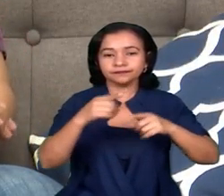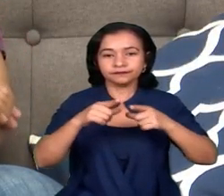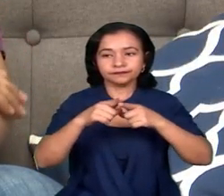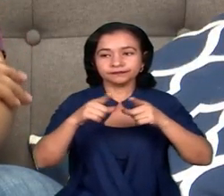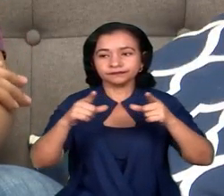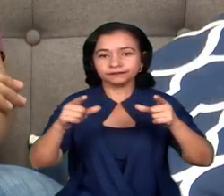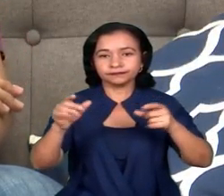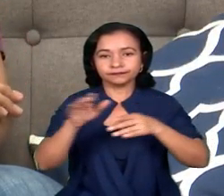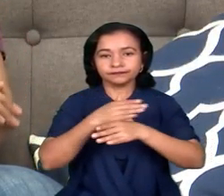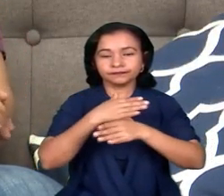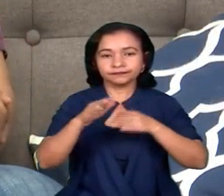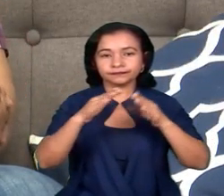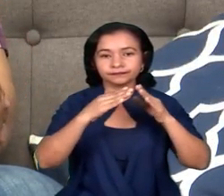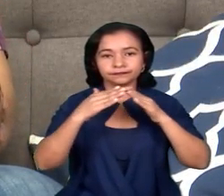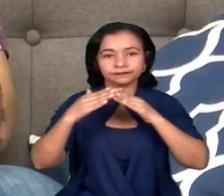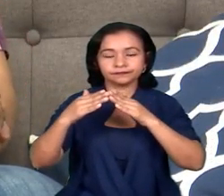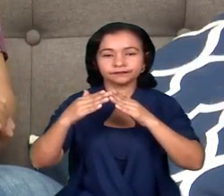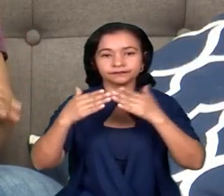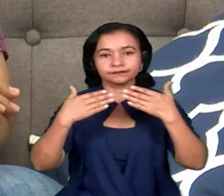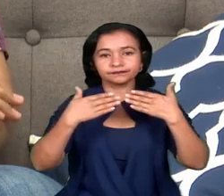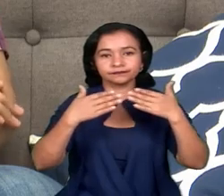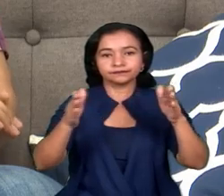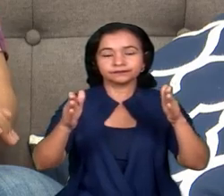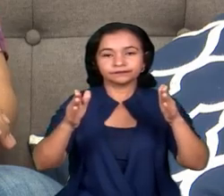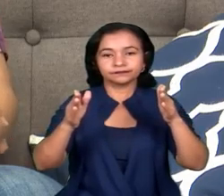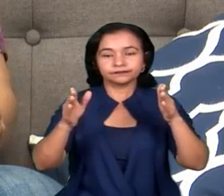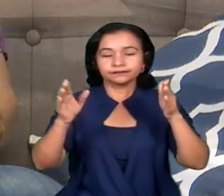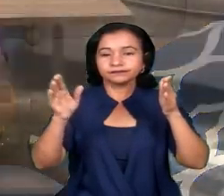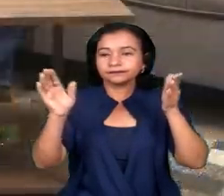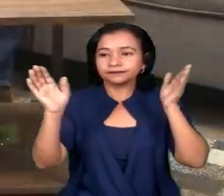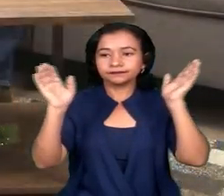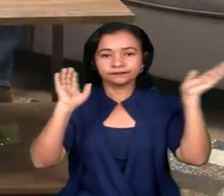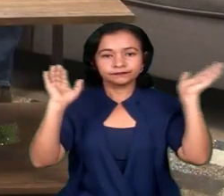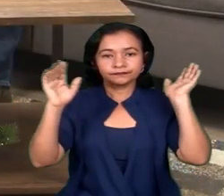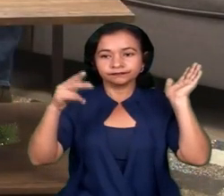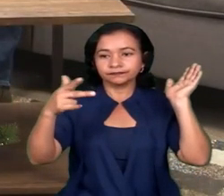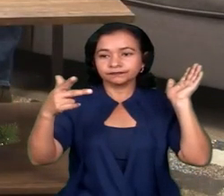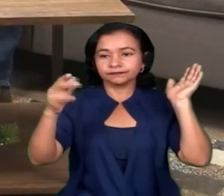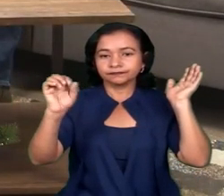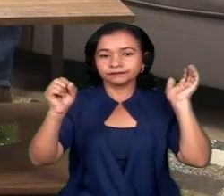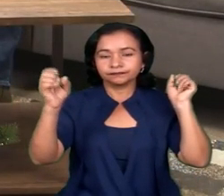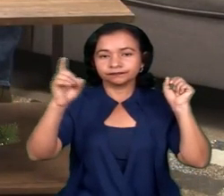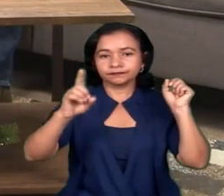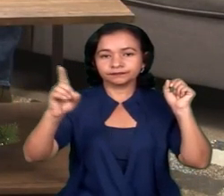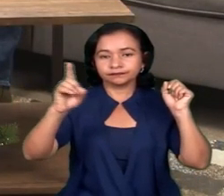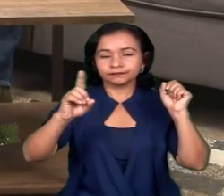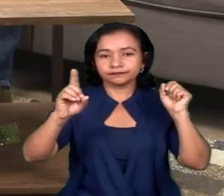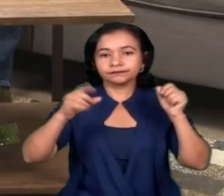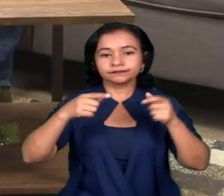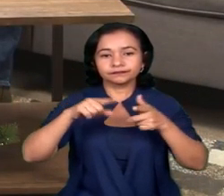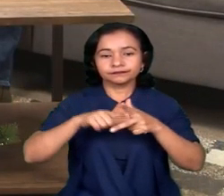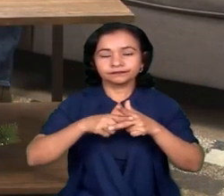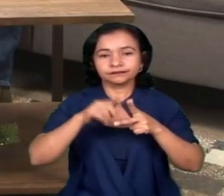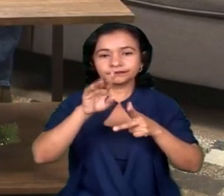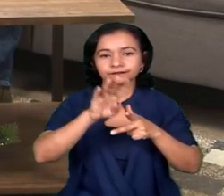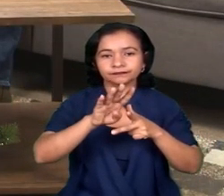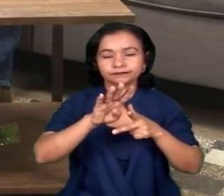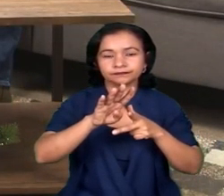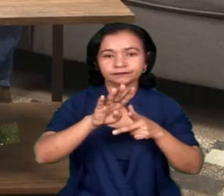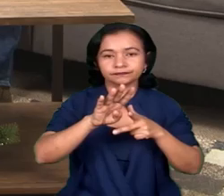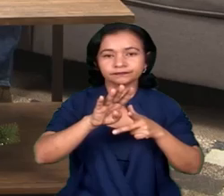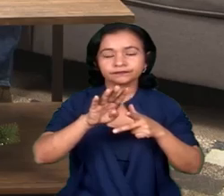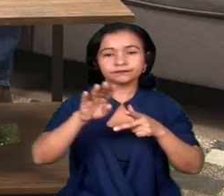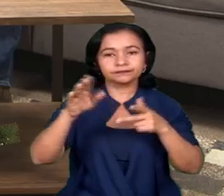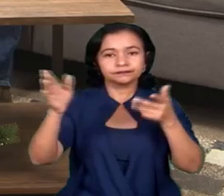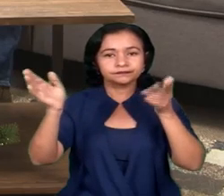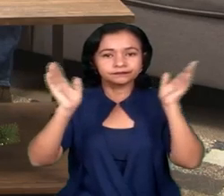los distritos, de que vamos a estar abiertos, y el Oriental y los 8 mercados este fin de semana igual, porque esto comienza a las 4, podemos vender allá